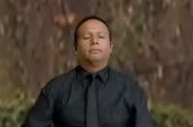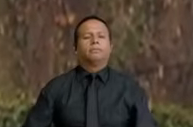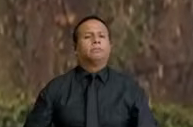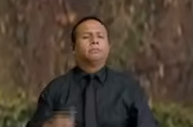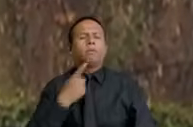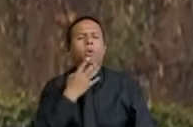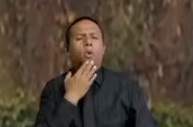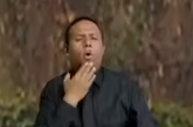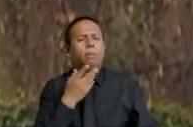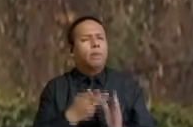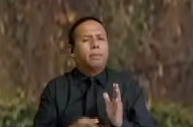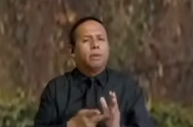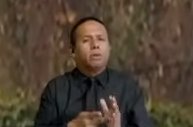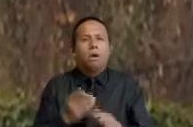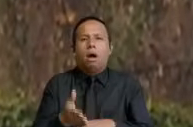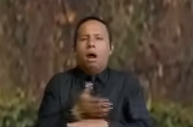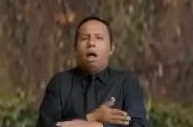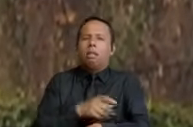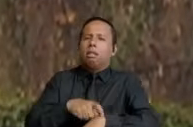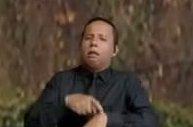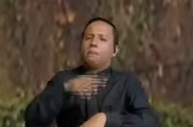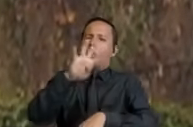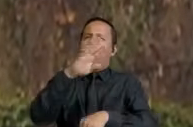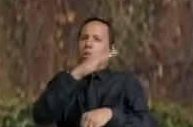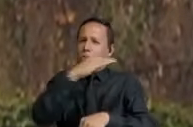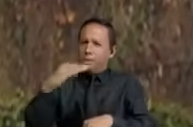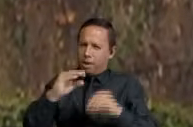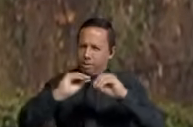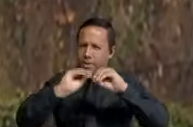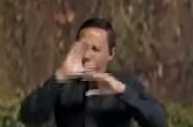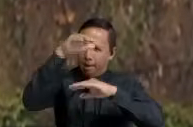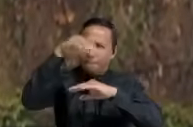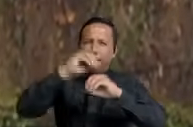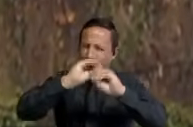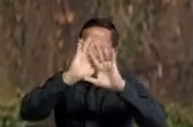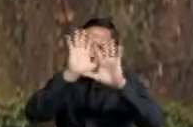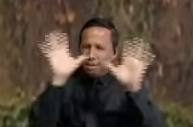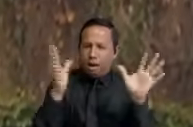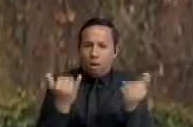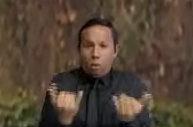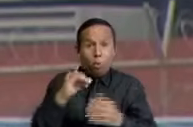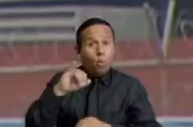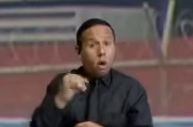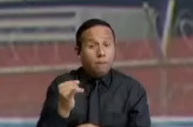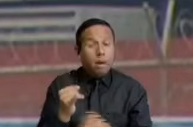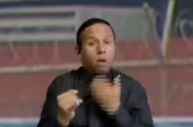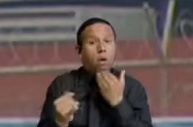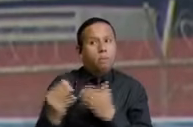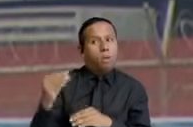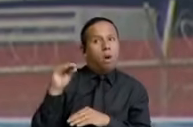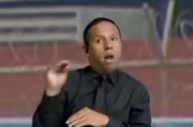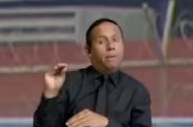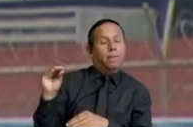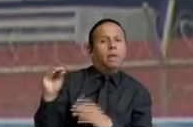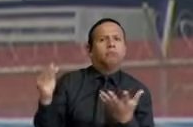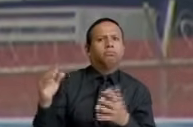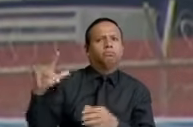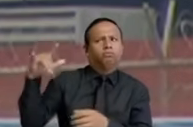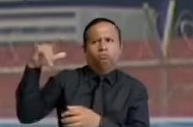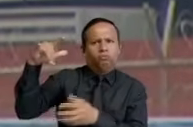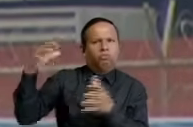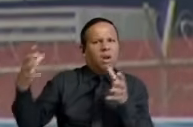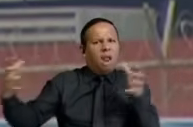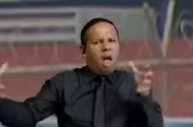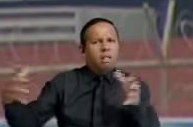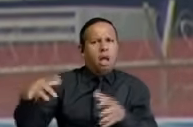controlada produjo alrededor de las 4:30 minutos de la madrugada de este jueves la llegada de un dron de gran capacidad